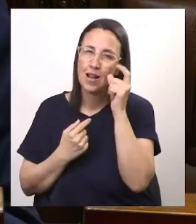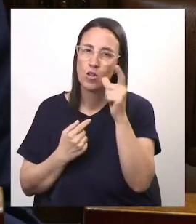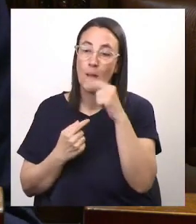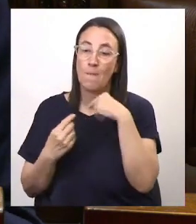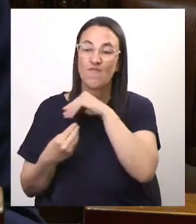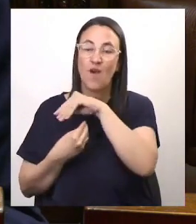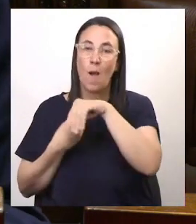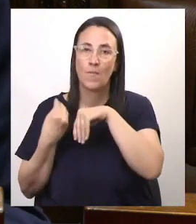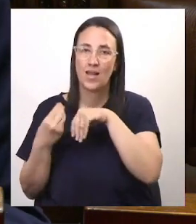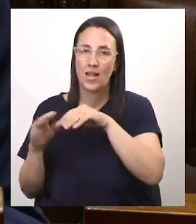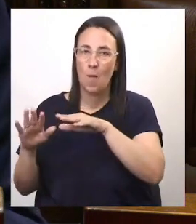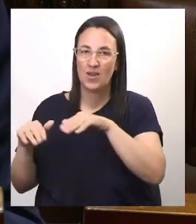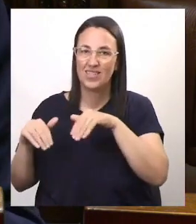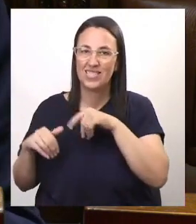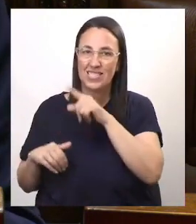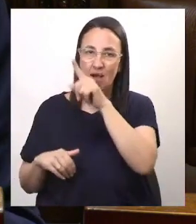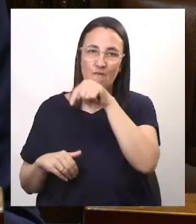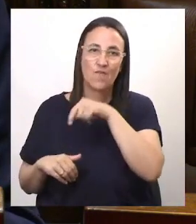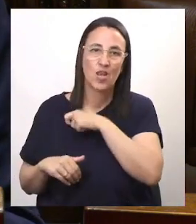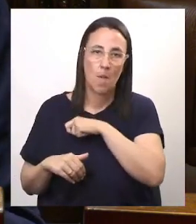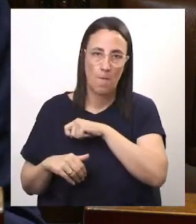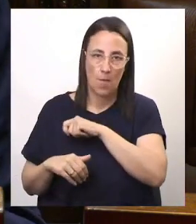mi familia.